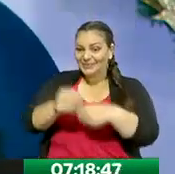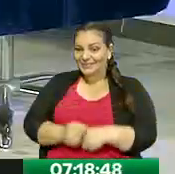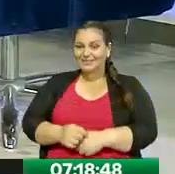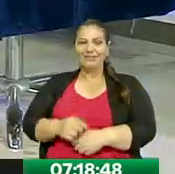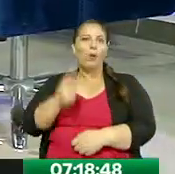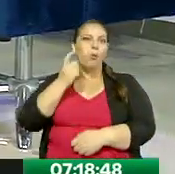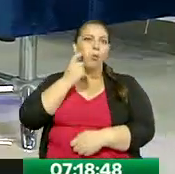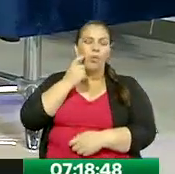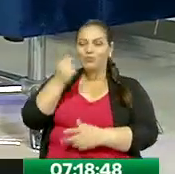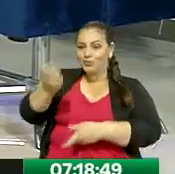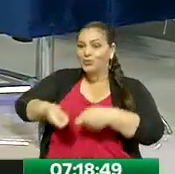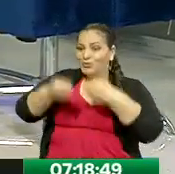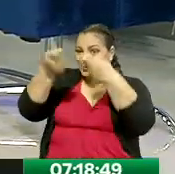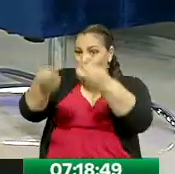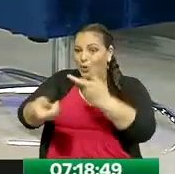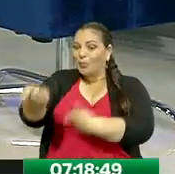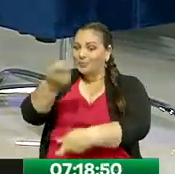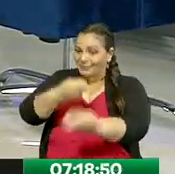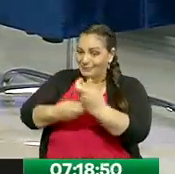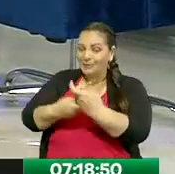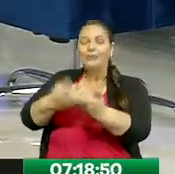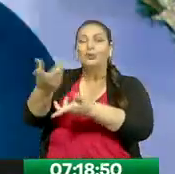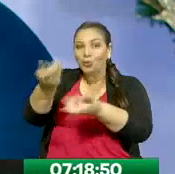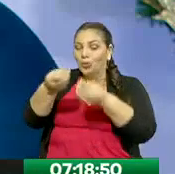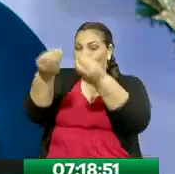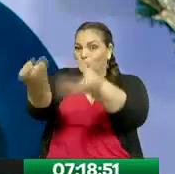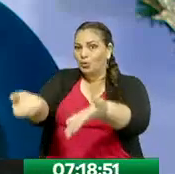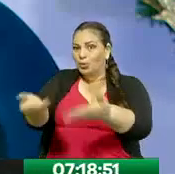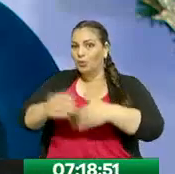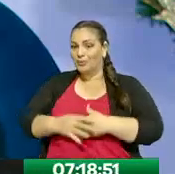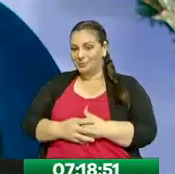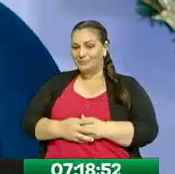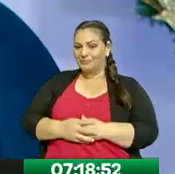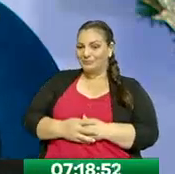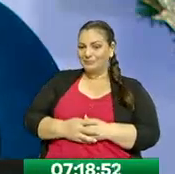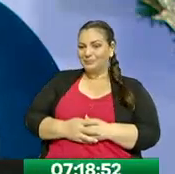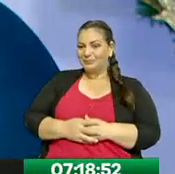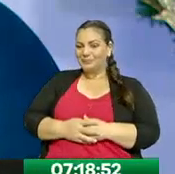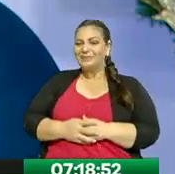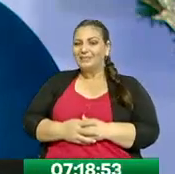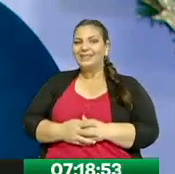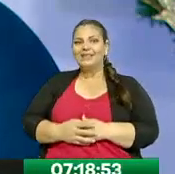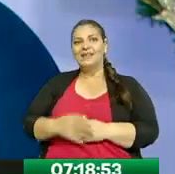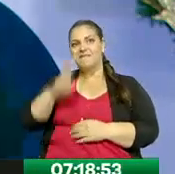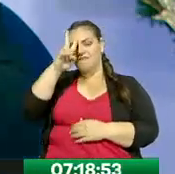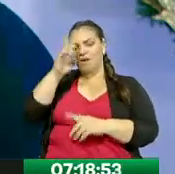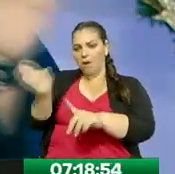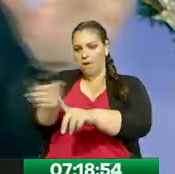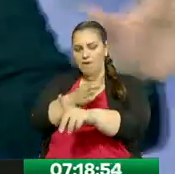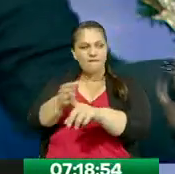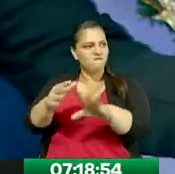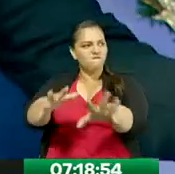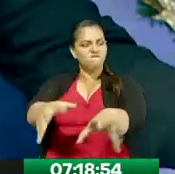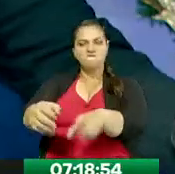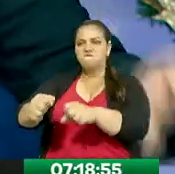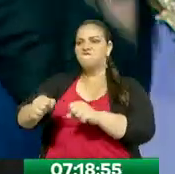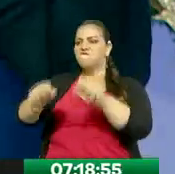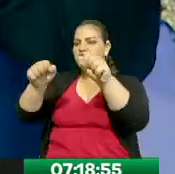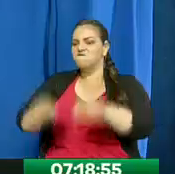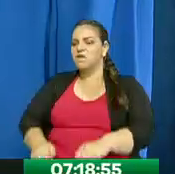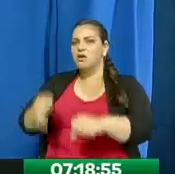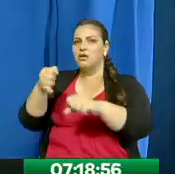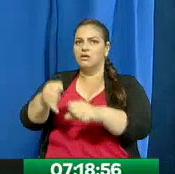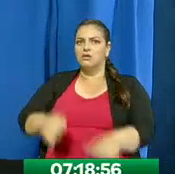encontramos? Lo encontramos en el 93% dentro del tejido familiar, en las iglesias, dentro de todos los... Donde en los